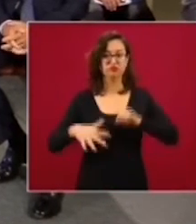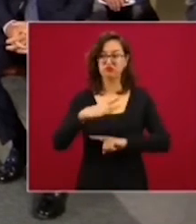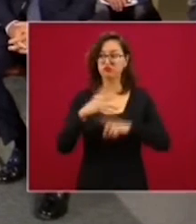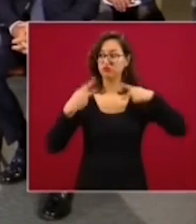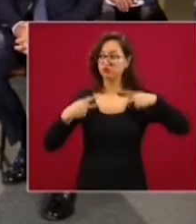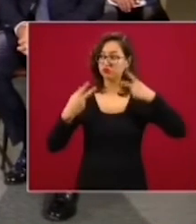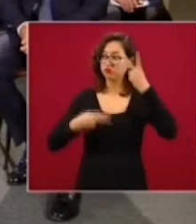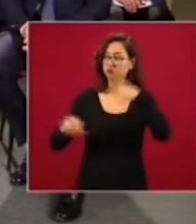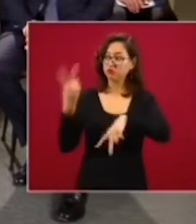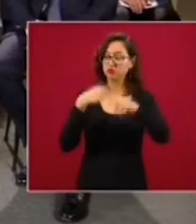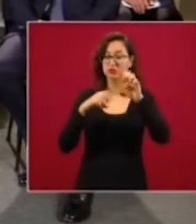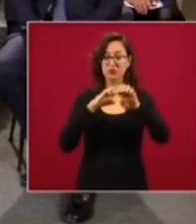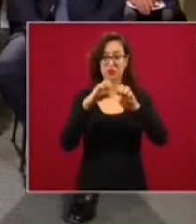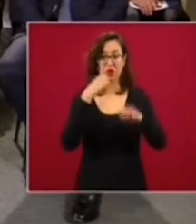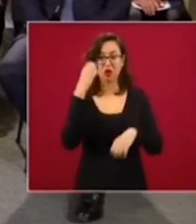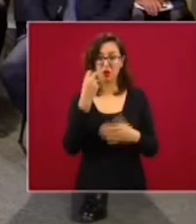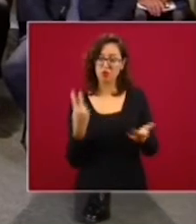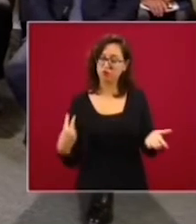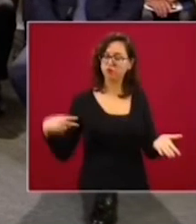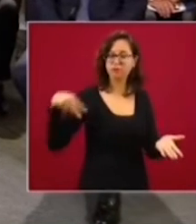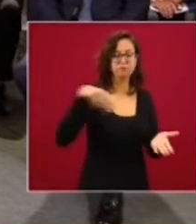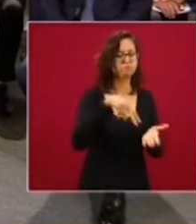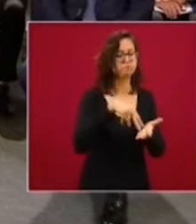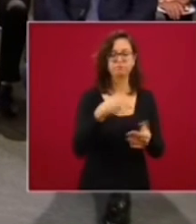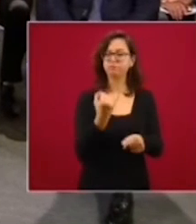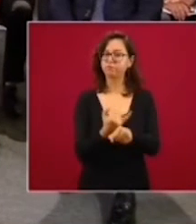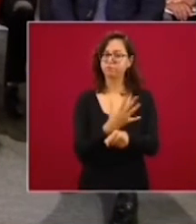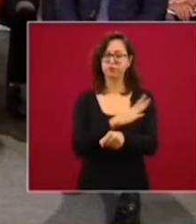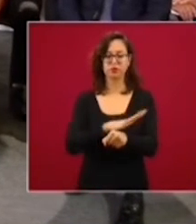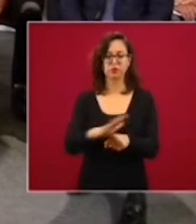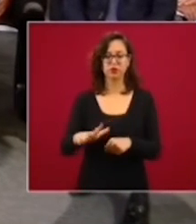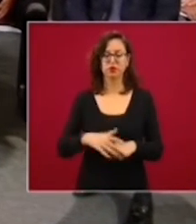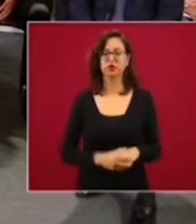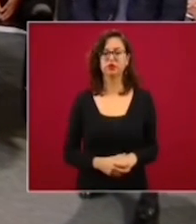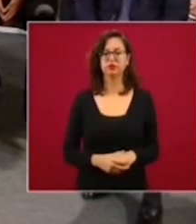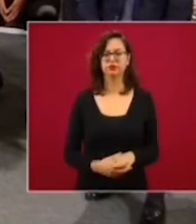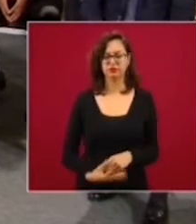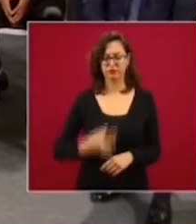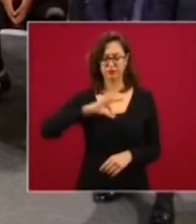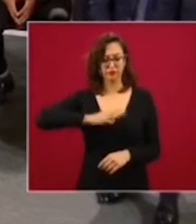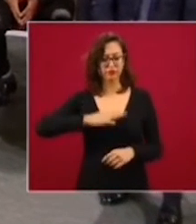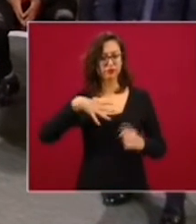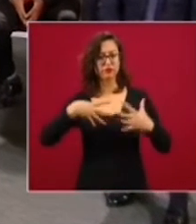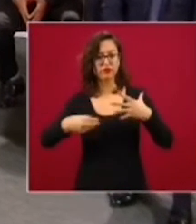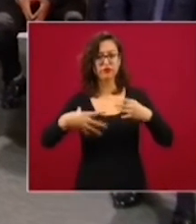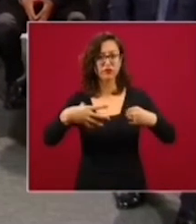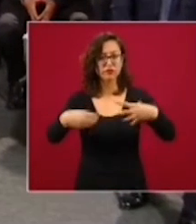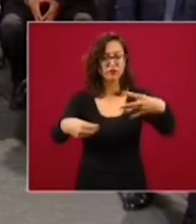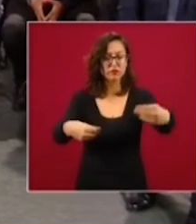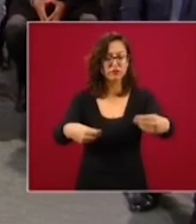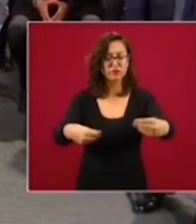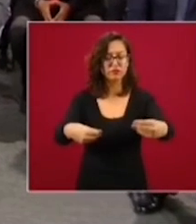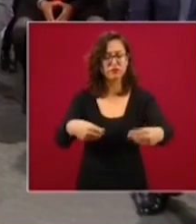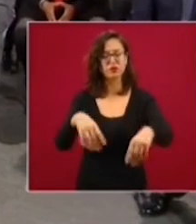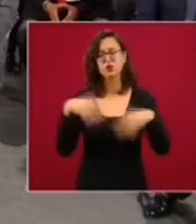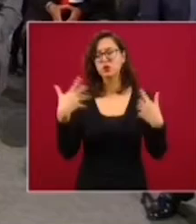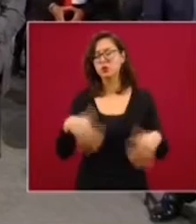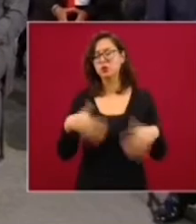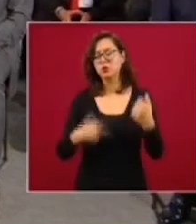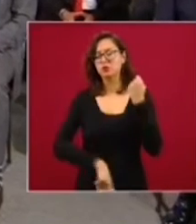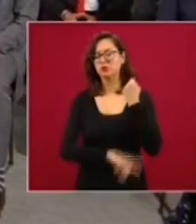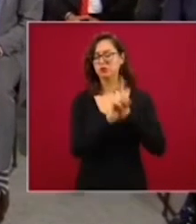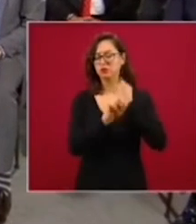presencial. La pandemia representa uno de los mayores desafíos de nuestros